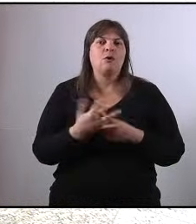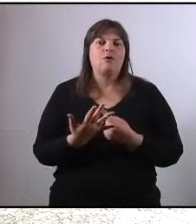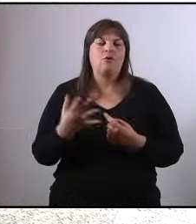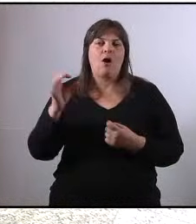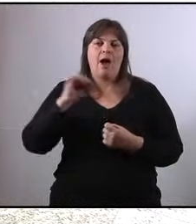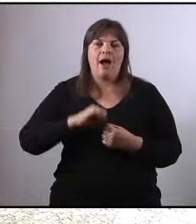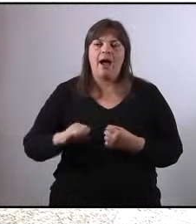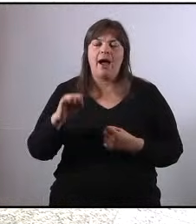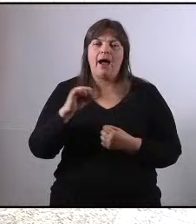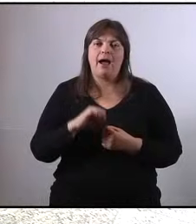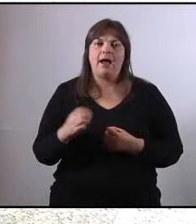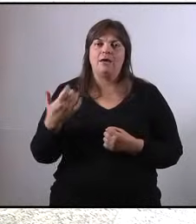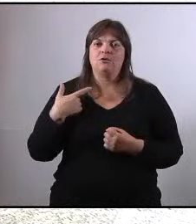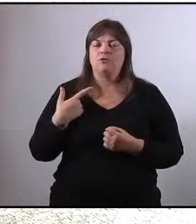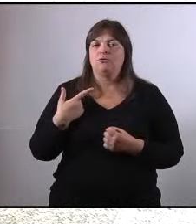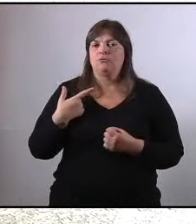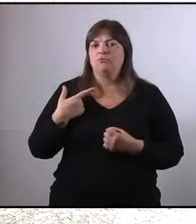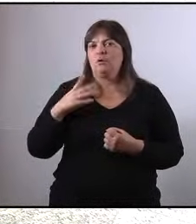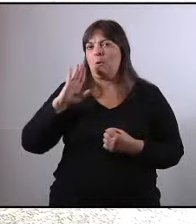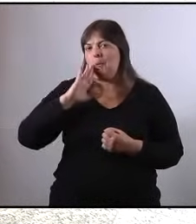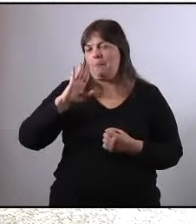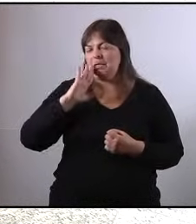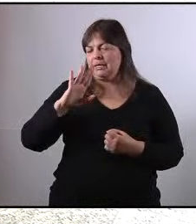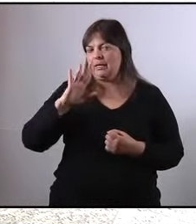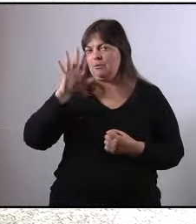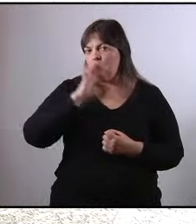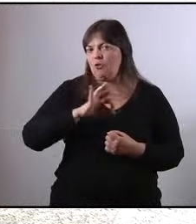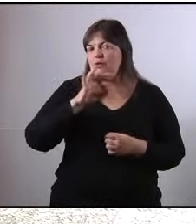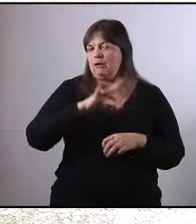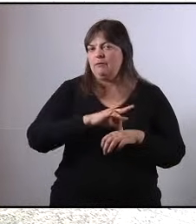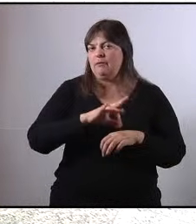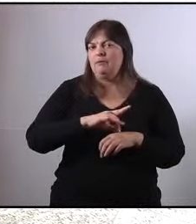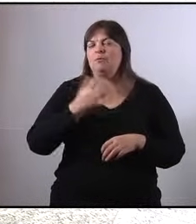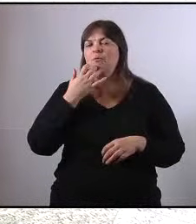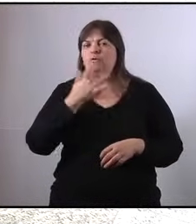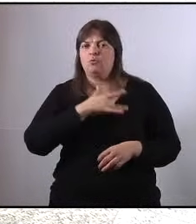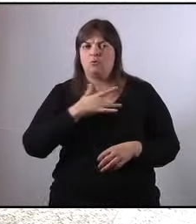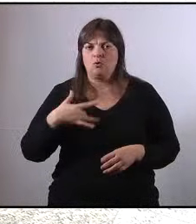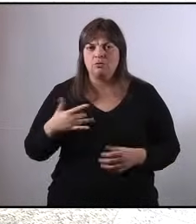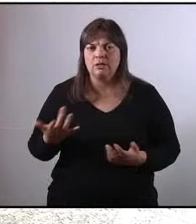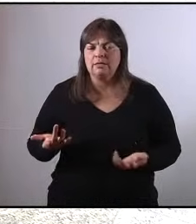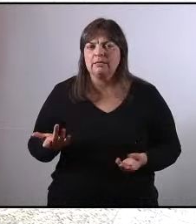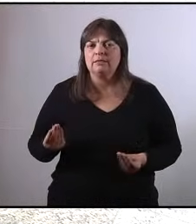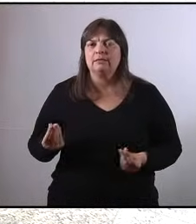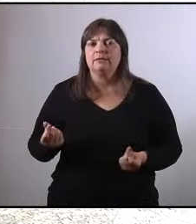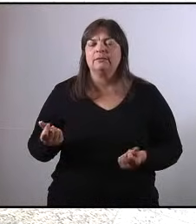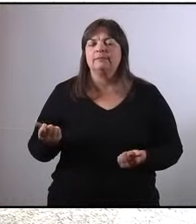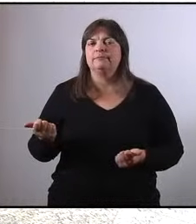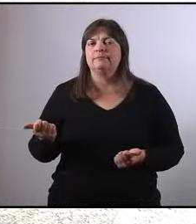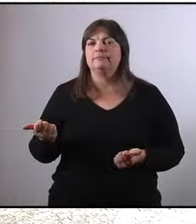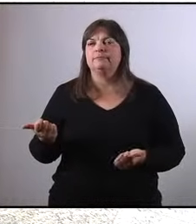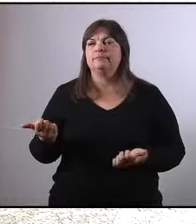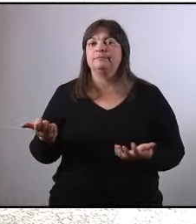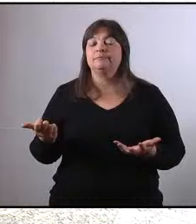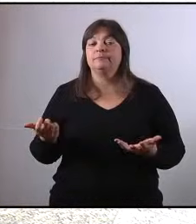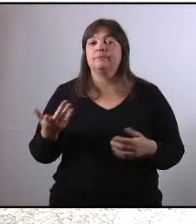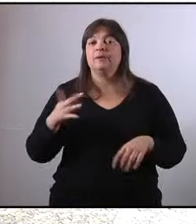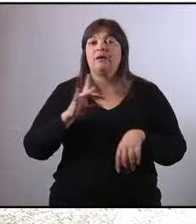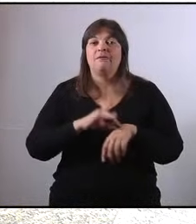allá de la peste porcina. Estamos viendo casos de tuberculosis, de la